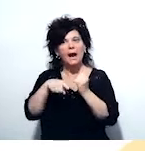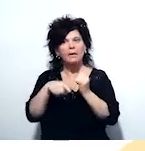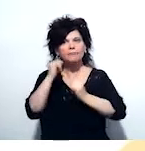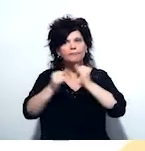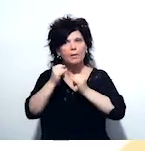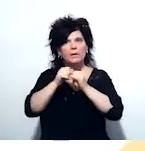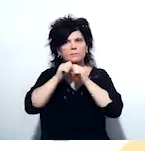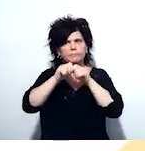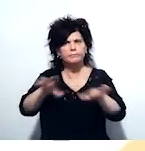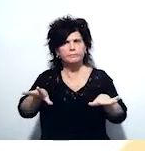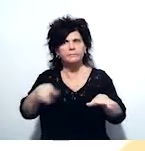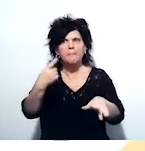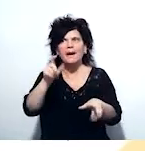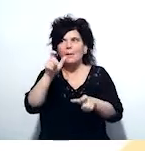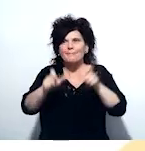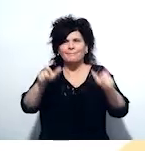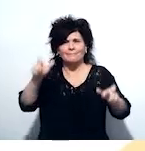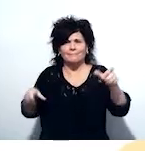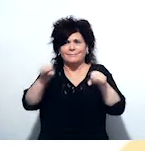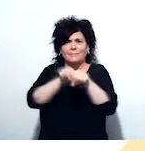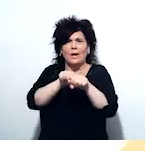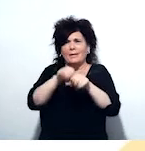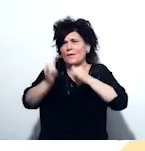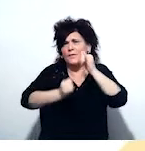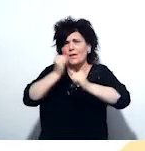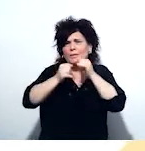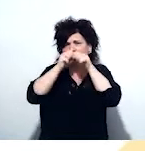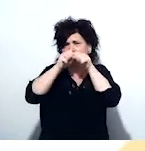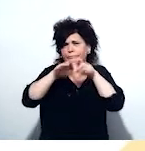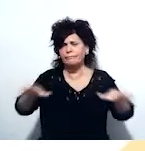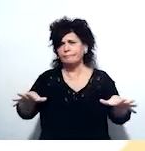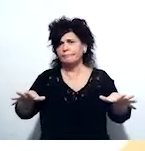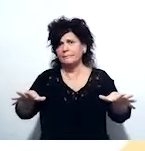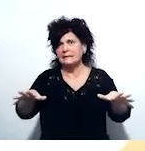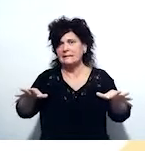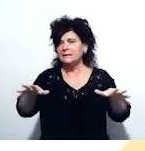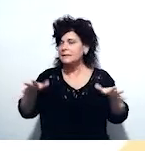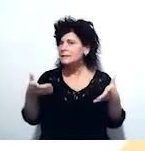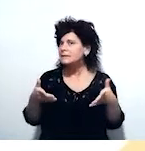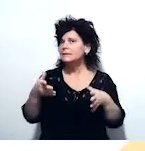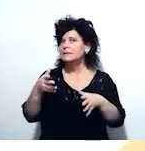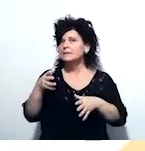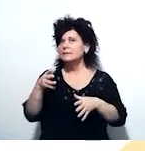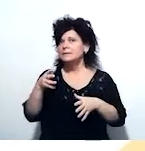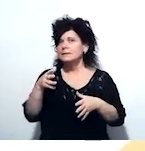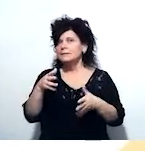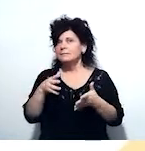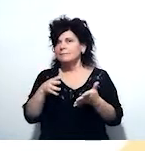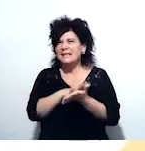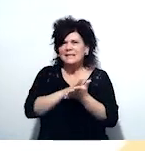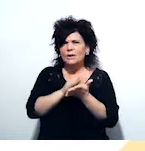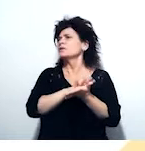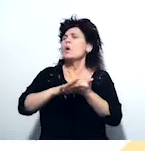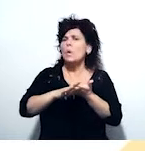problema es que es tanta la gente que está conectada y tanta la cantidad de información que se difunde rápidamente, que esto, sin ser un fenómeno nuevo, porque